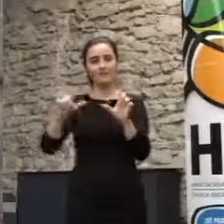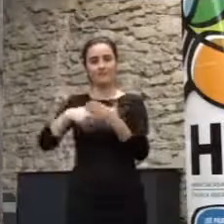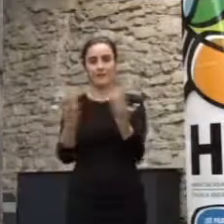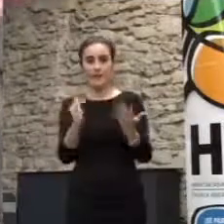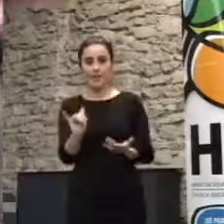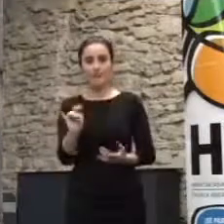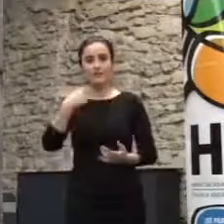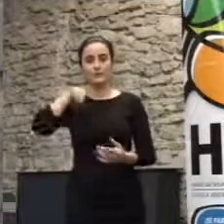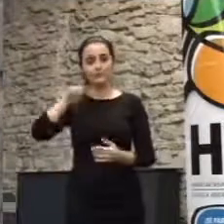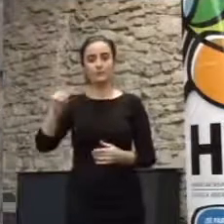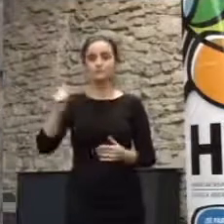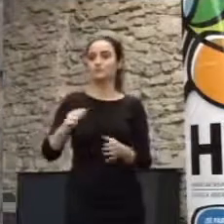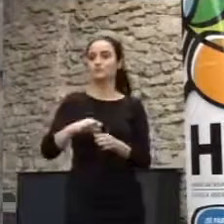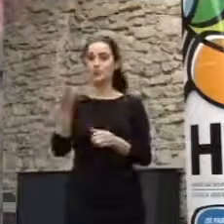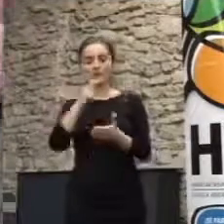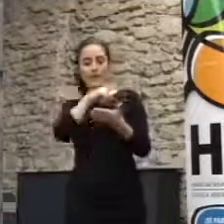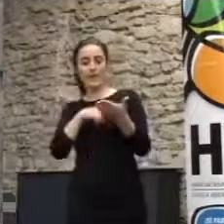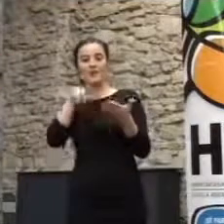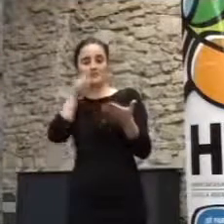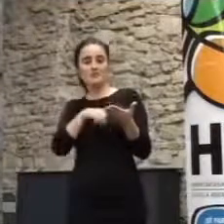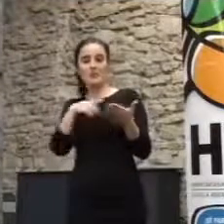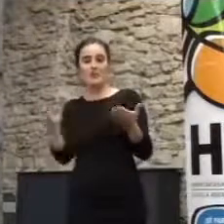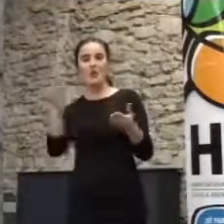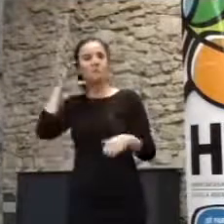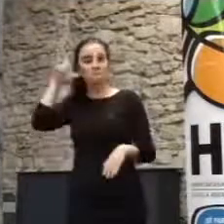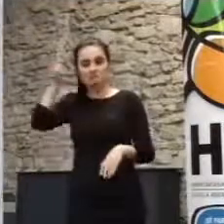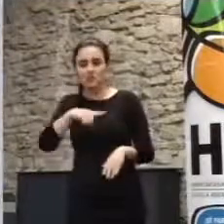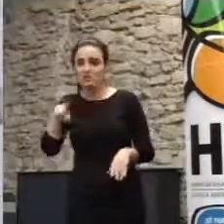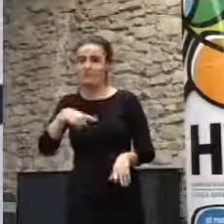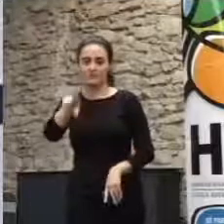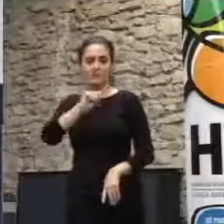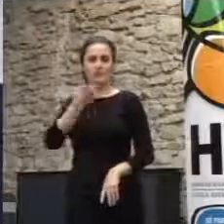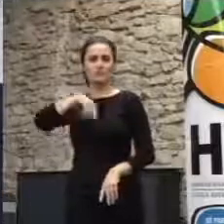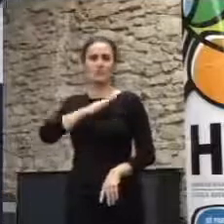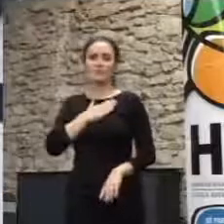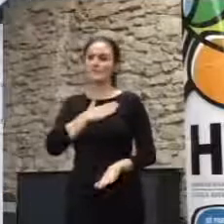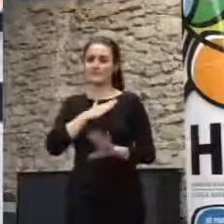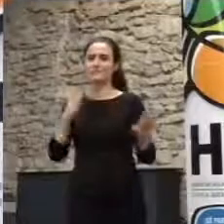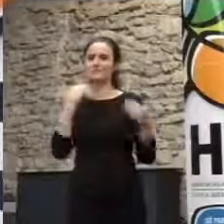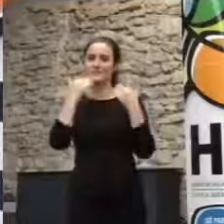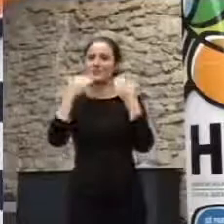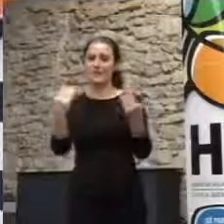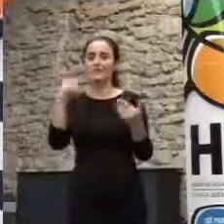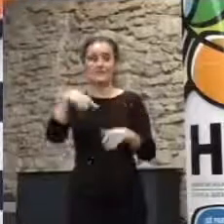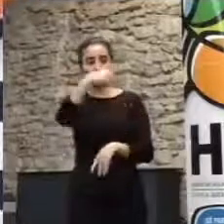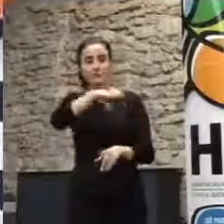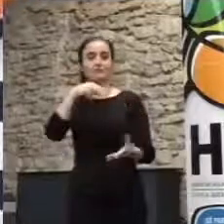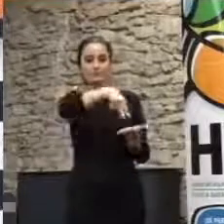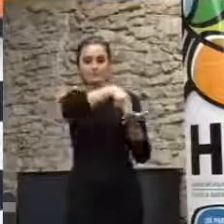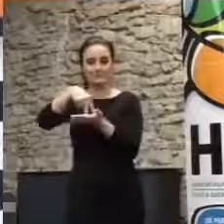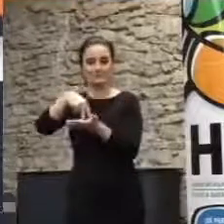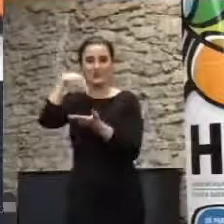suerte de poder leerlos o no leerlos, escucharlos o no escucharlos. Esa es la libertad que tenemos, y es de agradecer que ellas y ellos hayan estado aquí